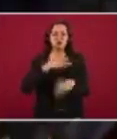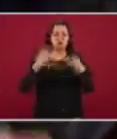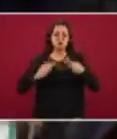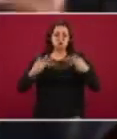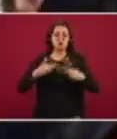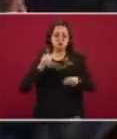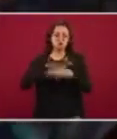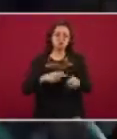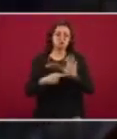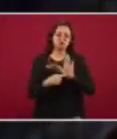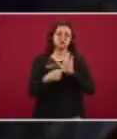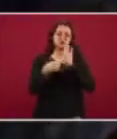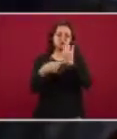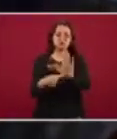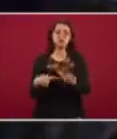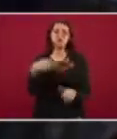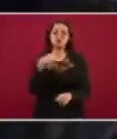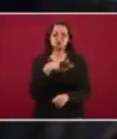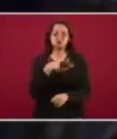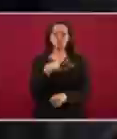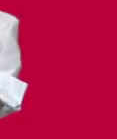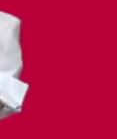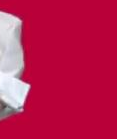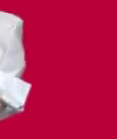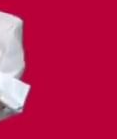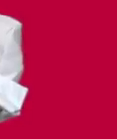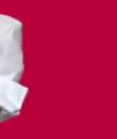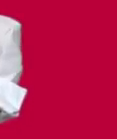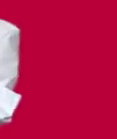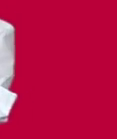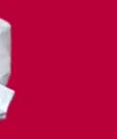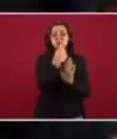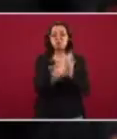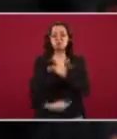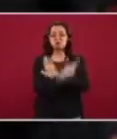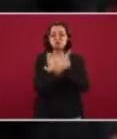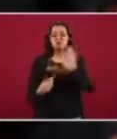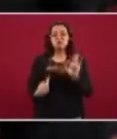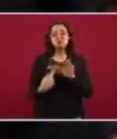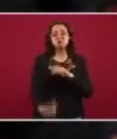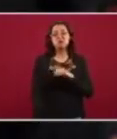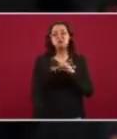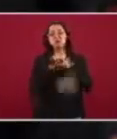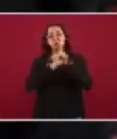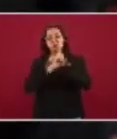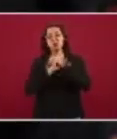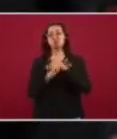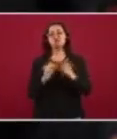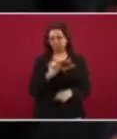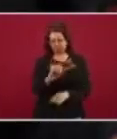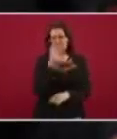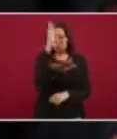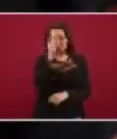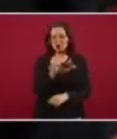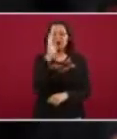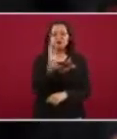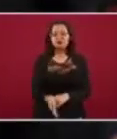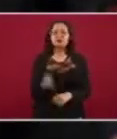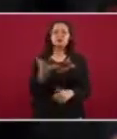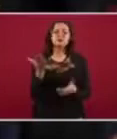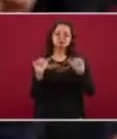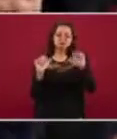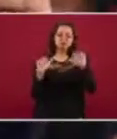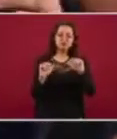y por ello estoy dispuesto a pagar las consecuencias está bien lo acepto señor presidente me despido